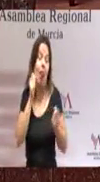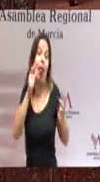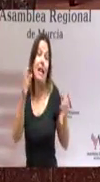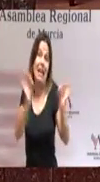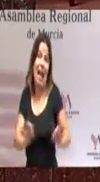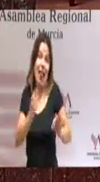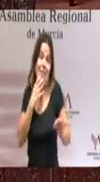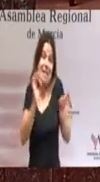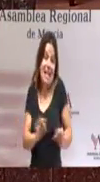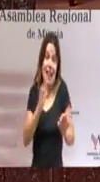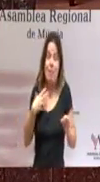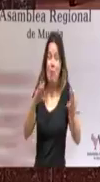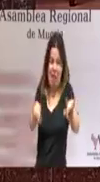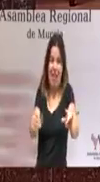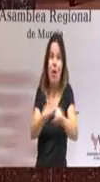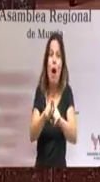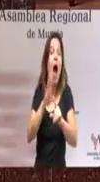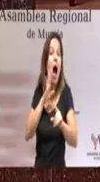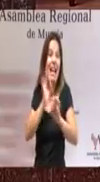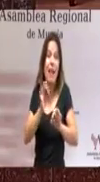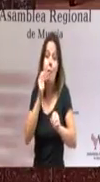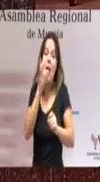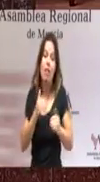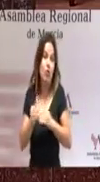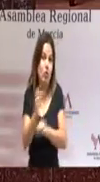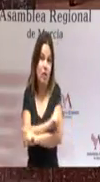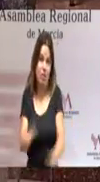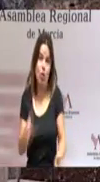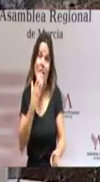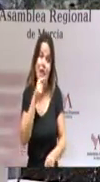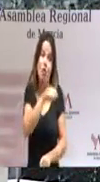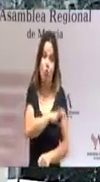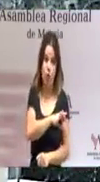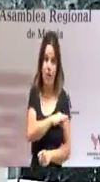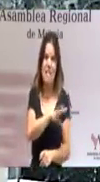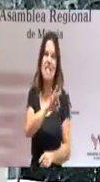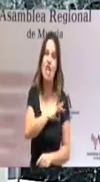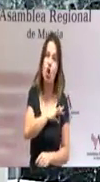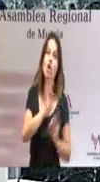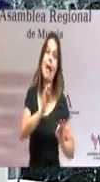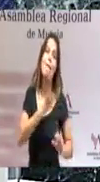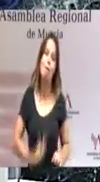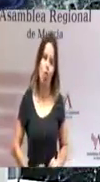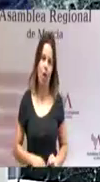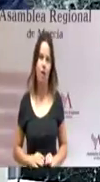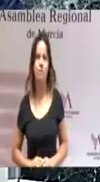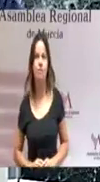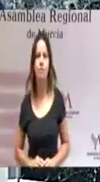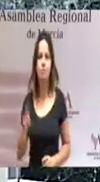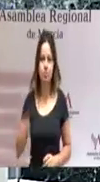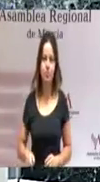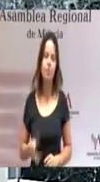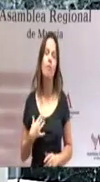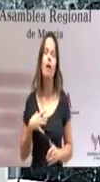hemos tenido antes y como parece que no lo vamos a seguir teniendo con usted, señor de Murcia.